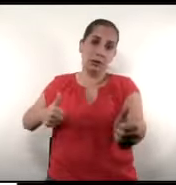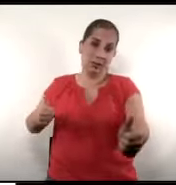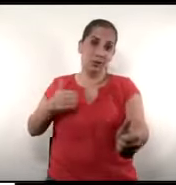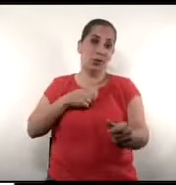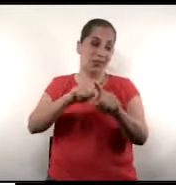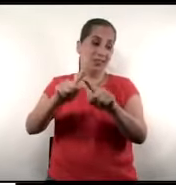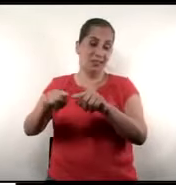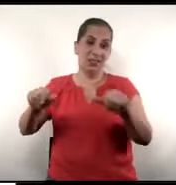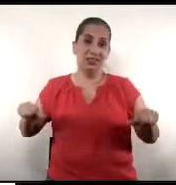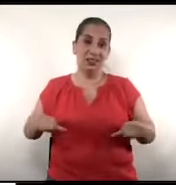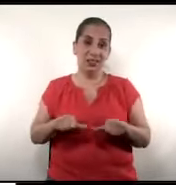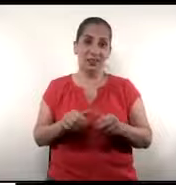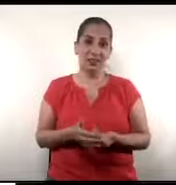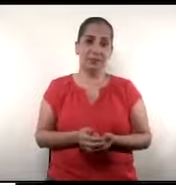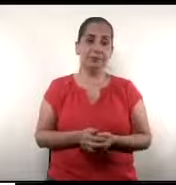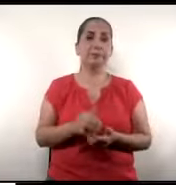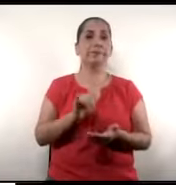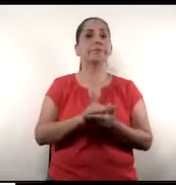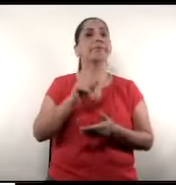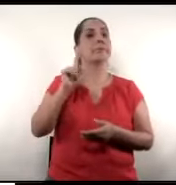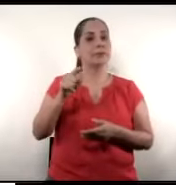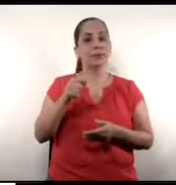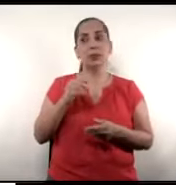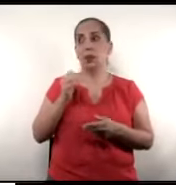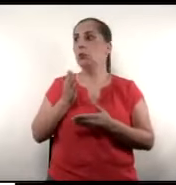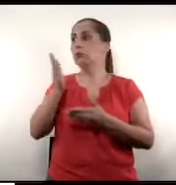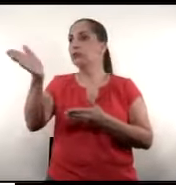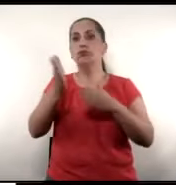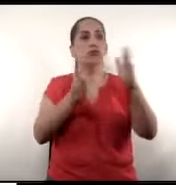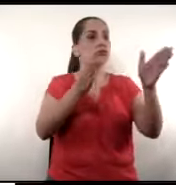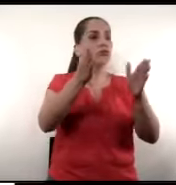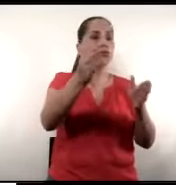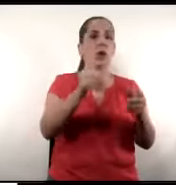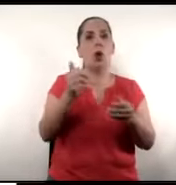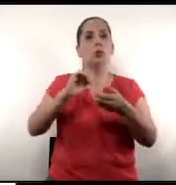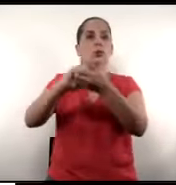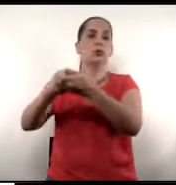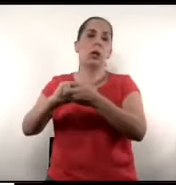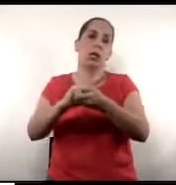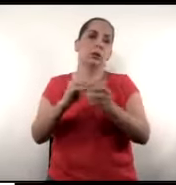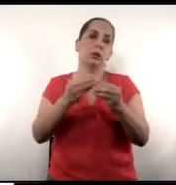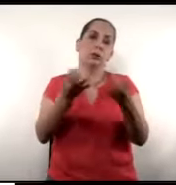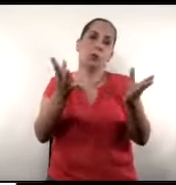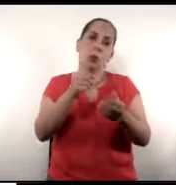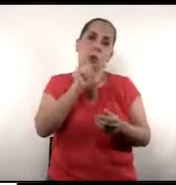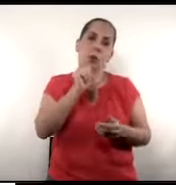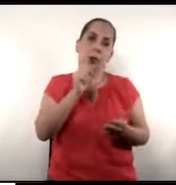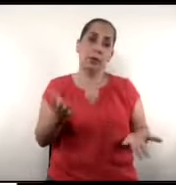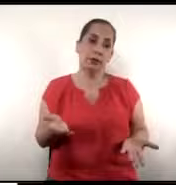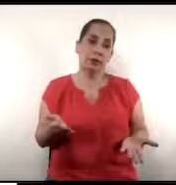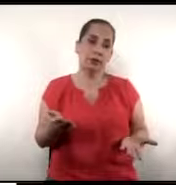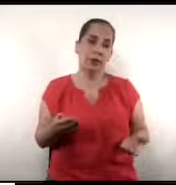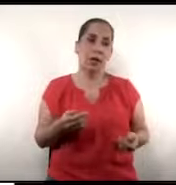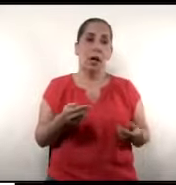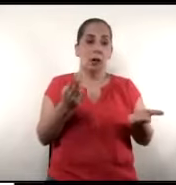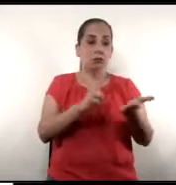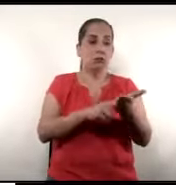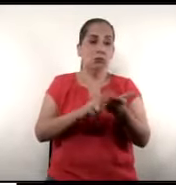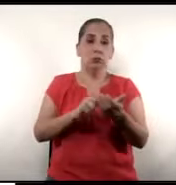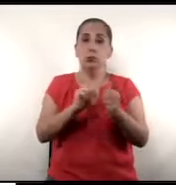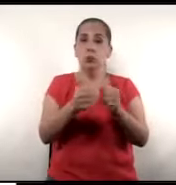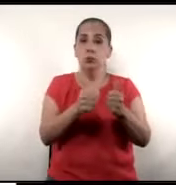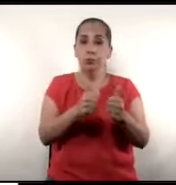campos. Y por lo tanto tenemos que recurrir a las alianzas público-privadas, a los proyectos de concesión de obra,